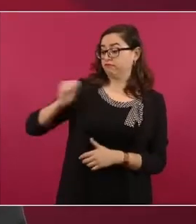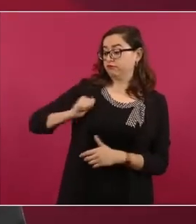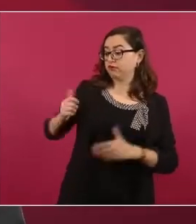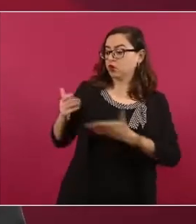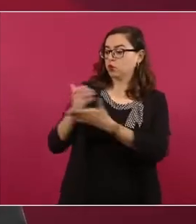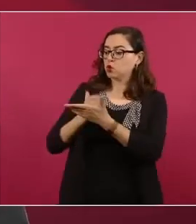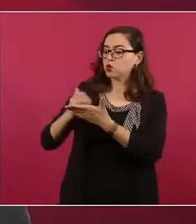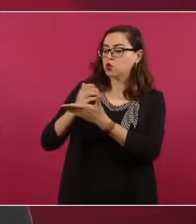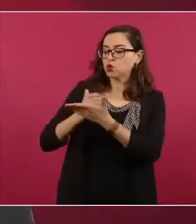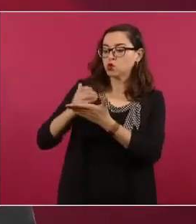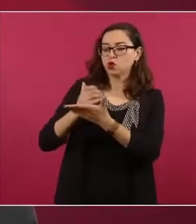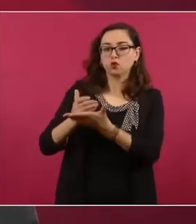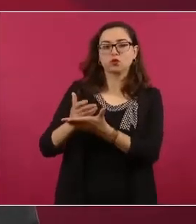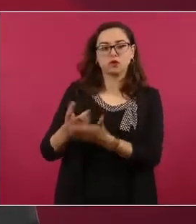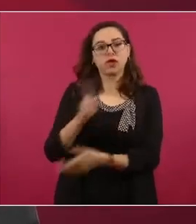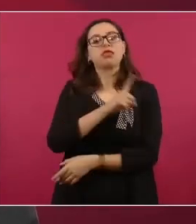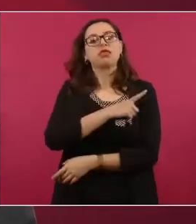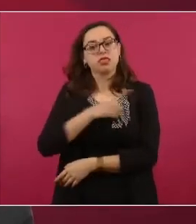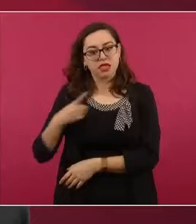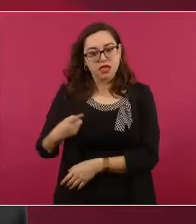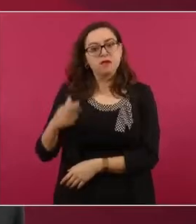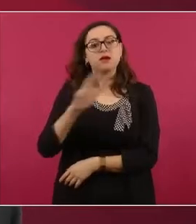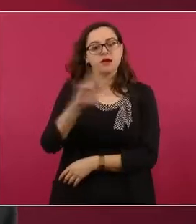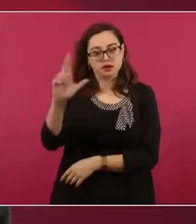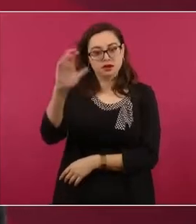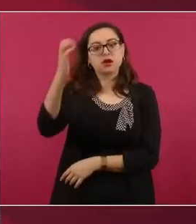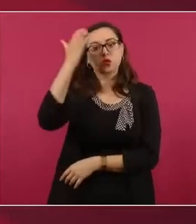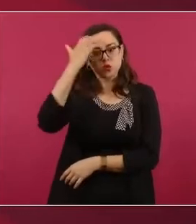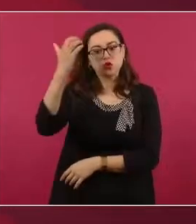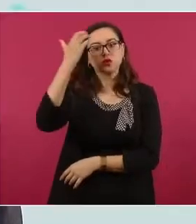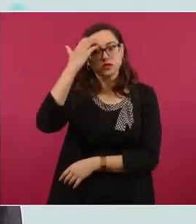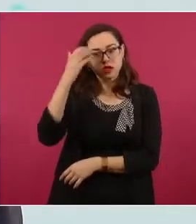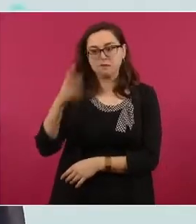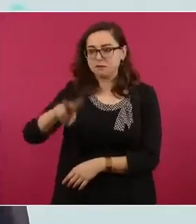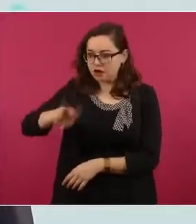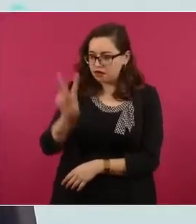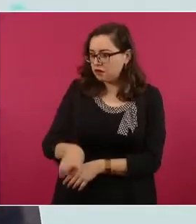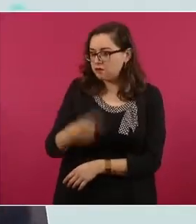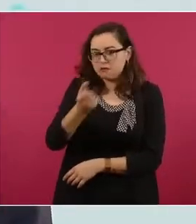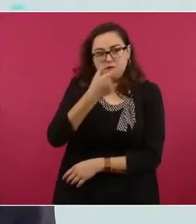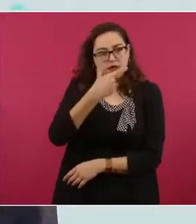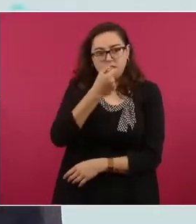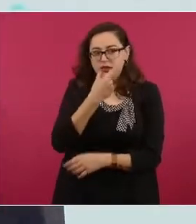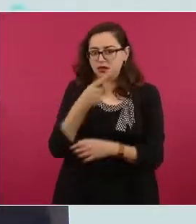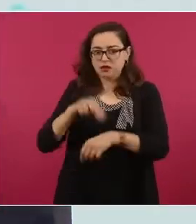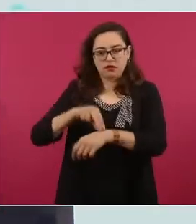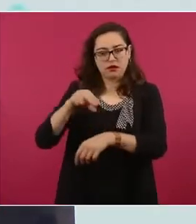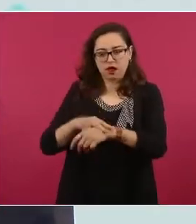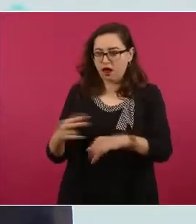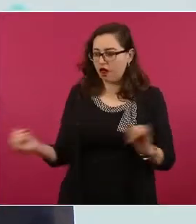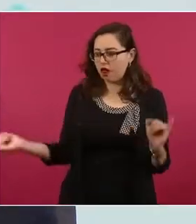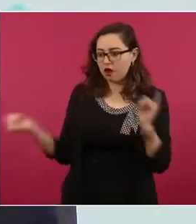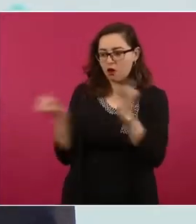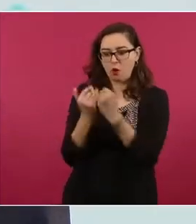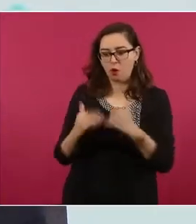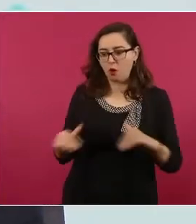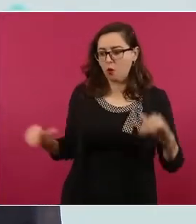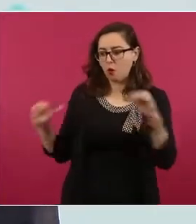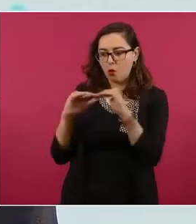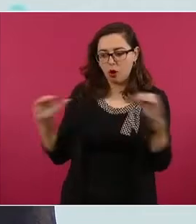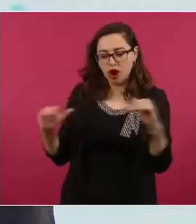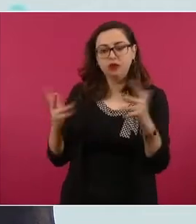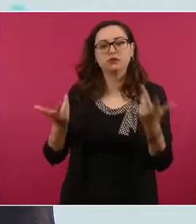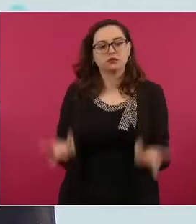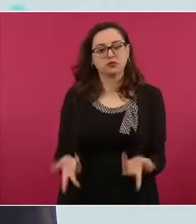tradicional como uno de los objetivos del Sistema Nacional de Salud, y en el artículo 93, de manera vaga, habla